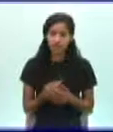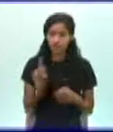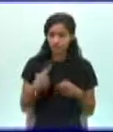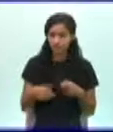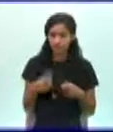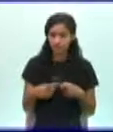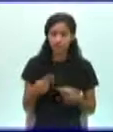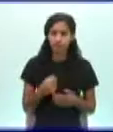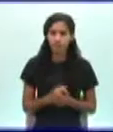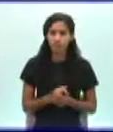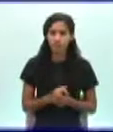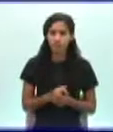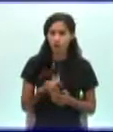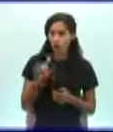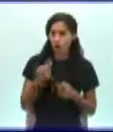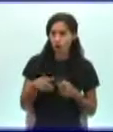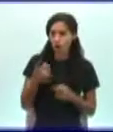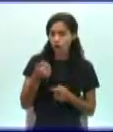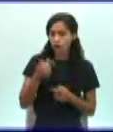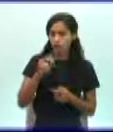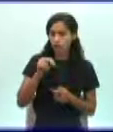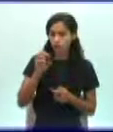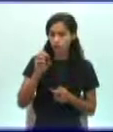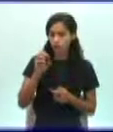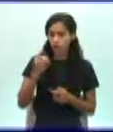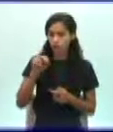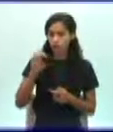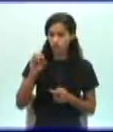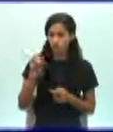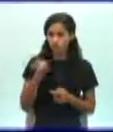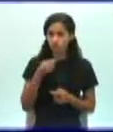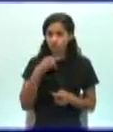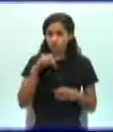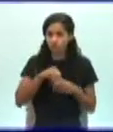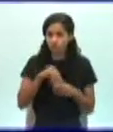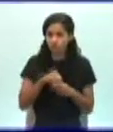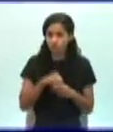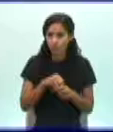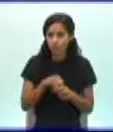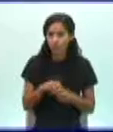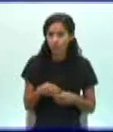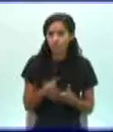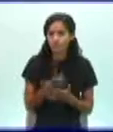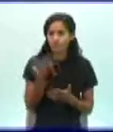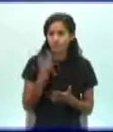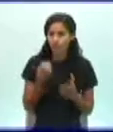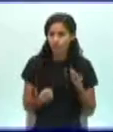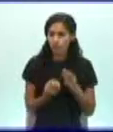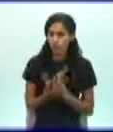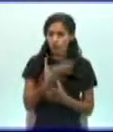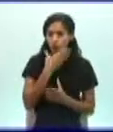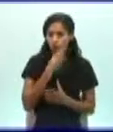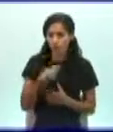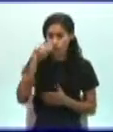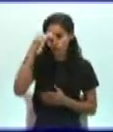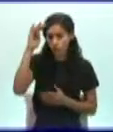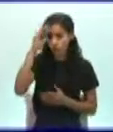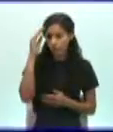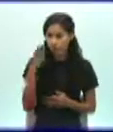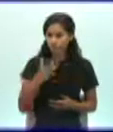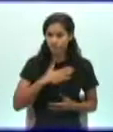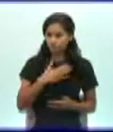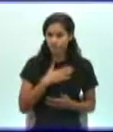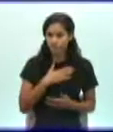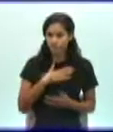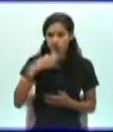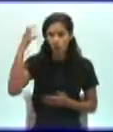Anticlerical. Antonio Guiteras integró el directorio estudiantil universitario, fundó la Joven Cuba, Perteneció al